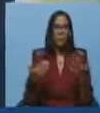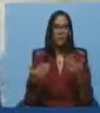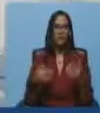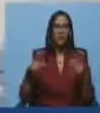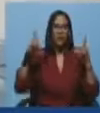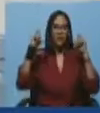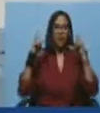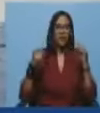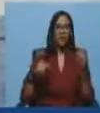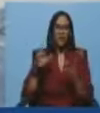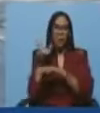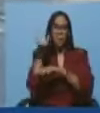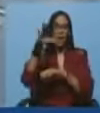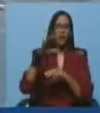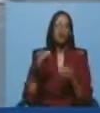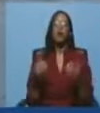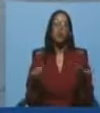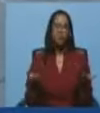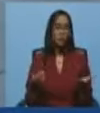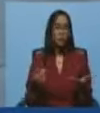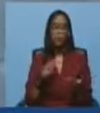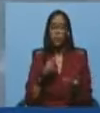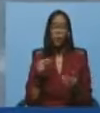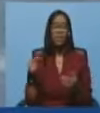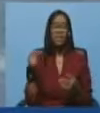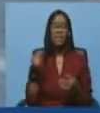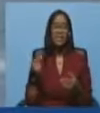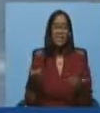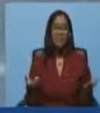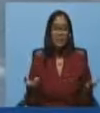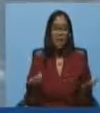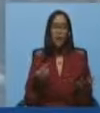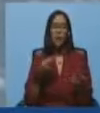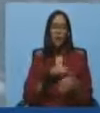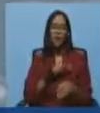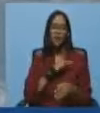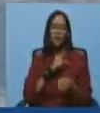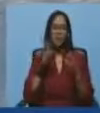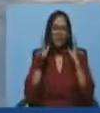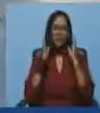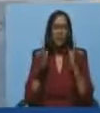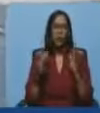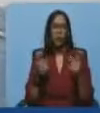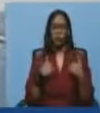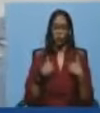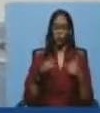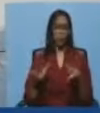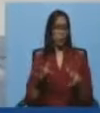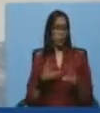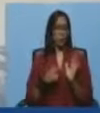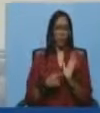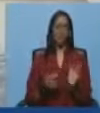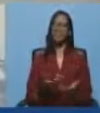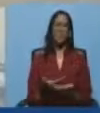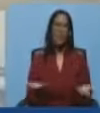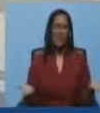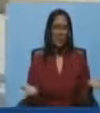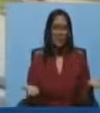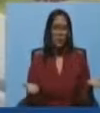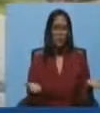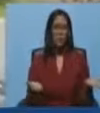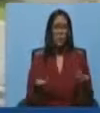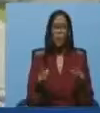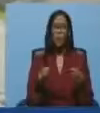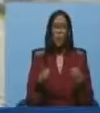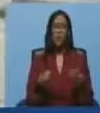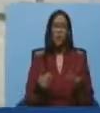una partida de básquet. O sea, no te resta. Hay como una falsa concepción de que no me puedo mostrar. Esa es una concepción muy norteamericana de la